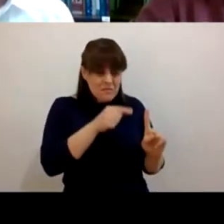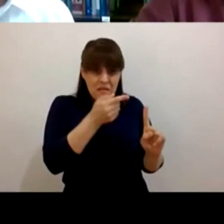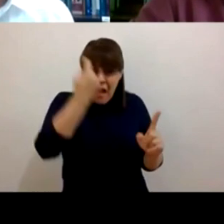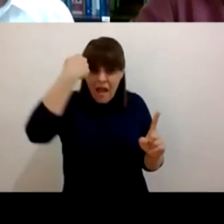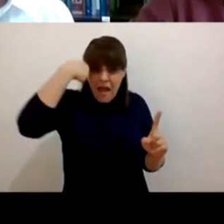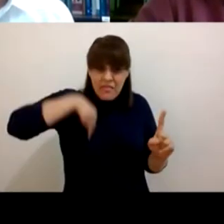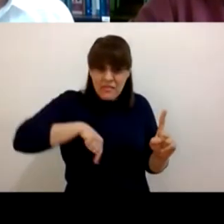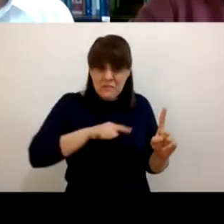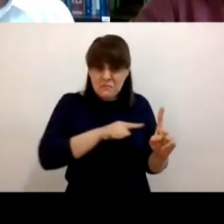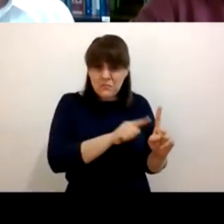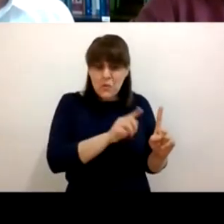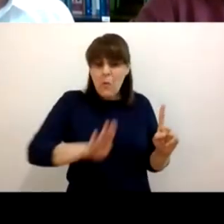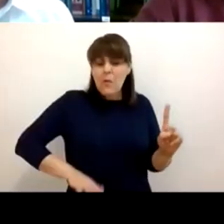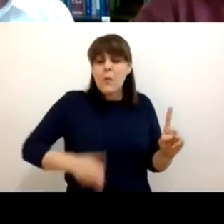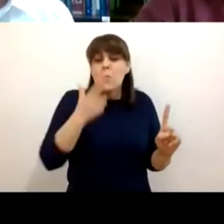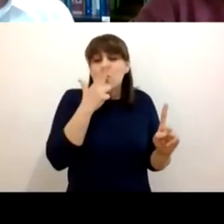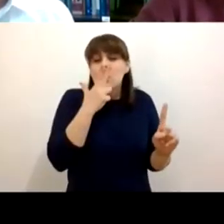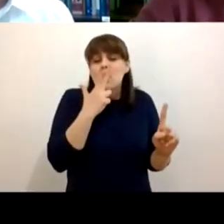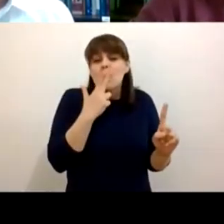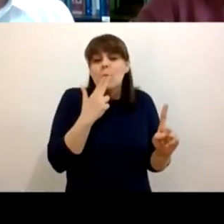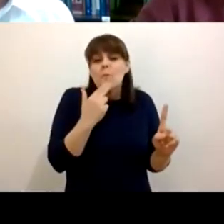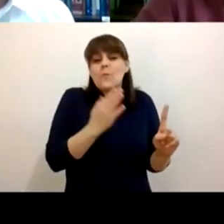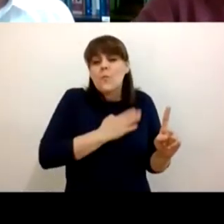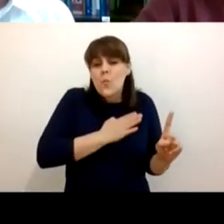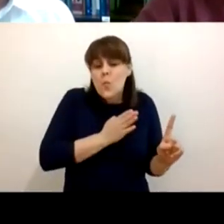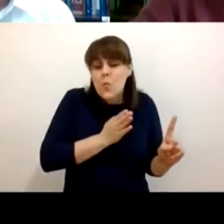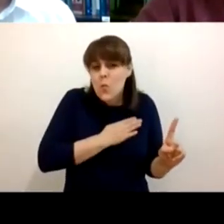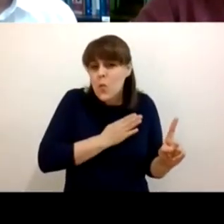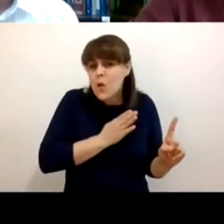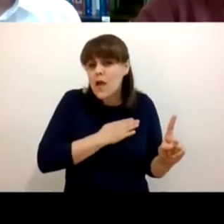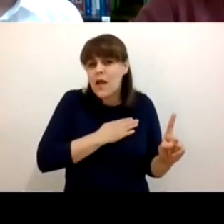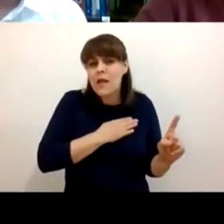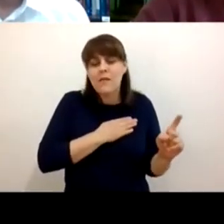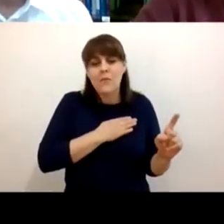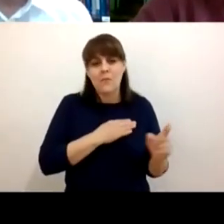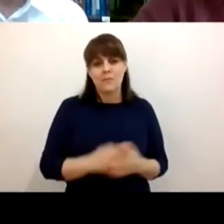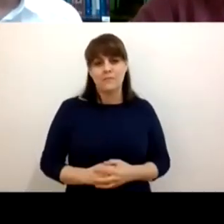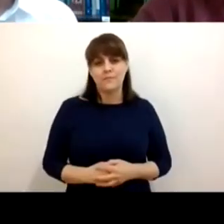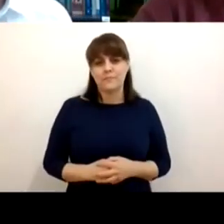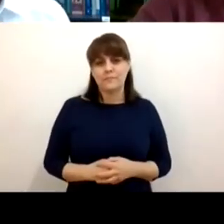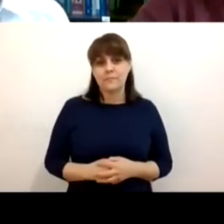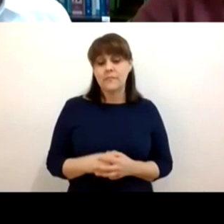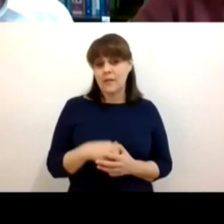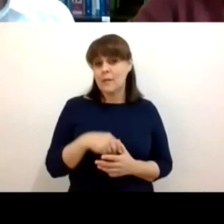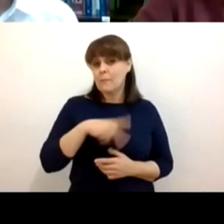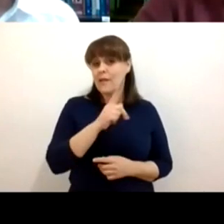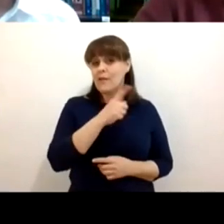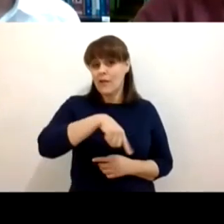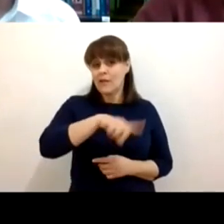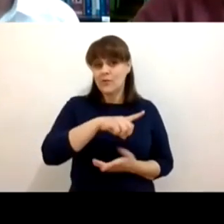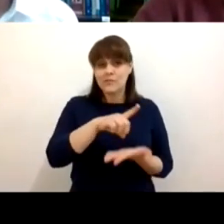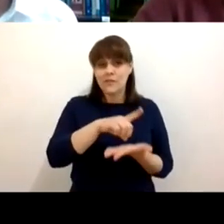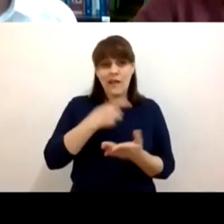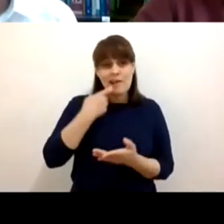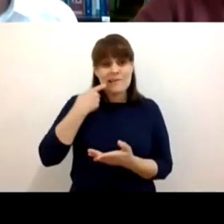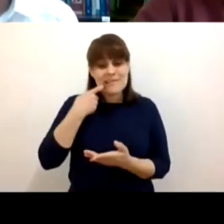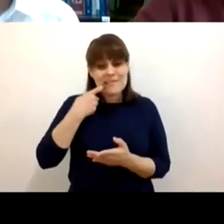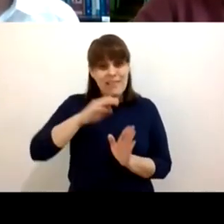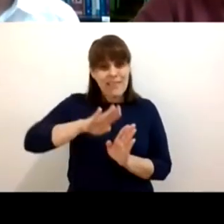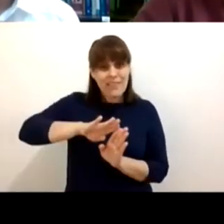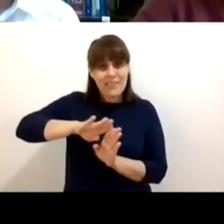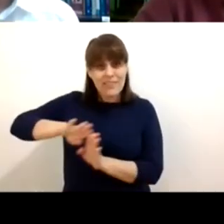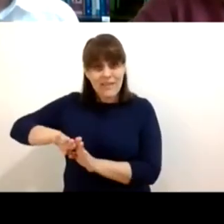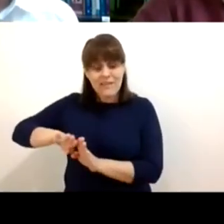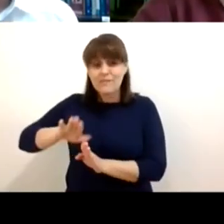niñas dulces como tunas, pero todos están en una adicción difícil de dejar, en una situación y en